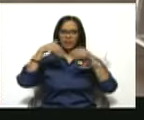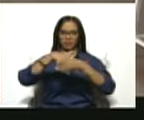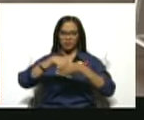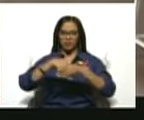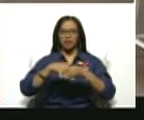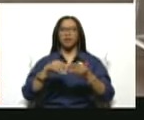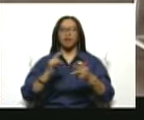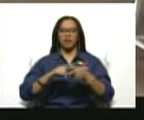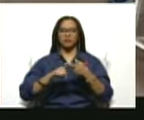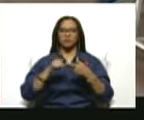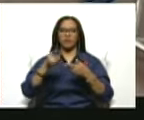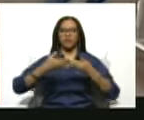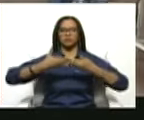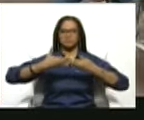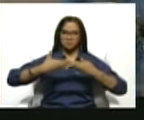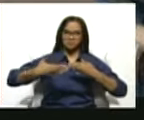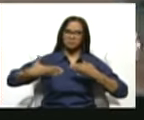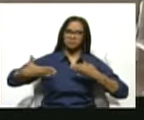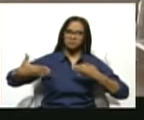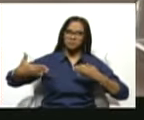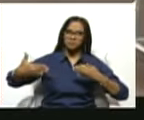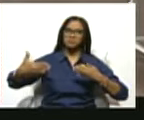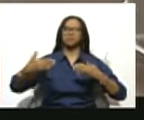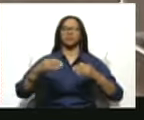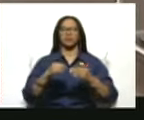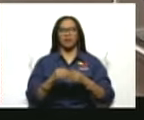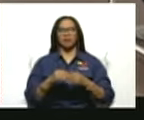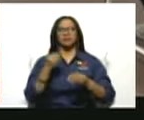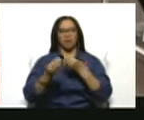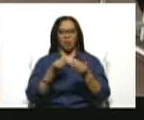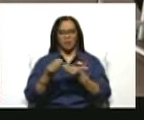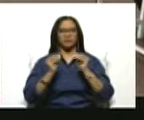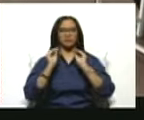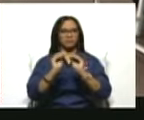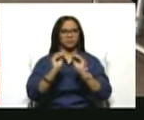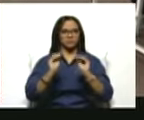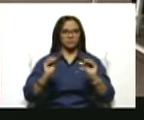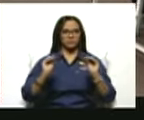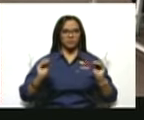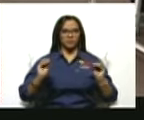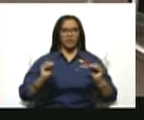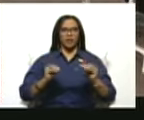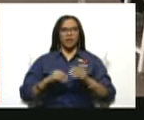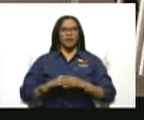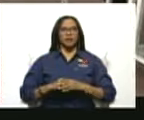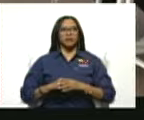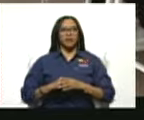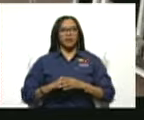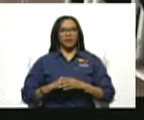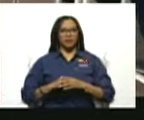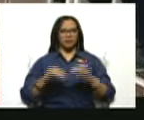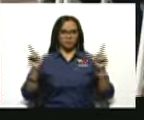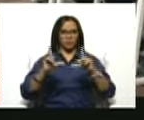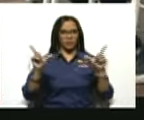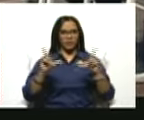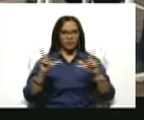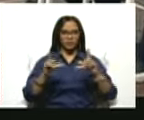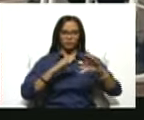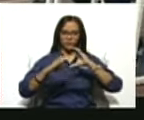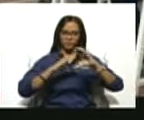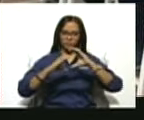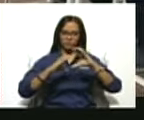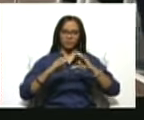ese centro electoral. Se lo vamos a hacer saber pues a través de los medios de comunicación. Nuevamente